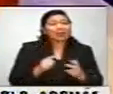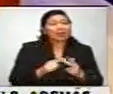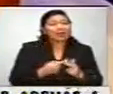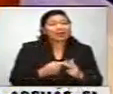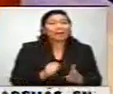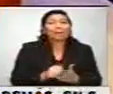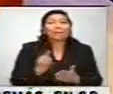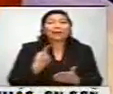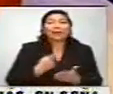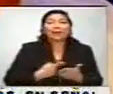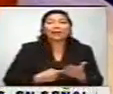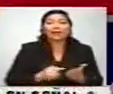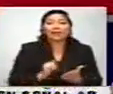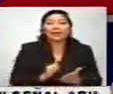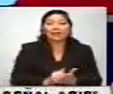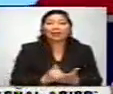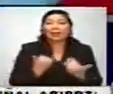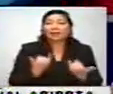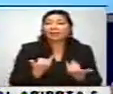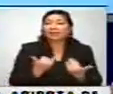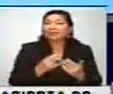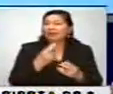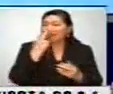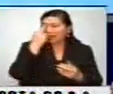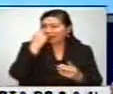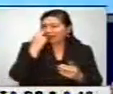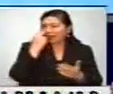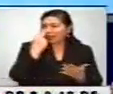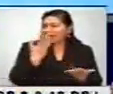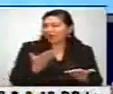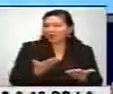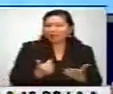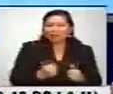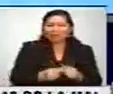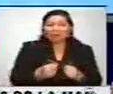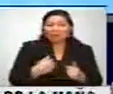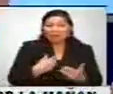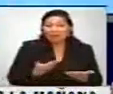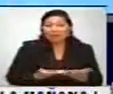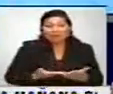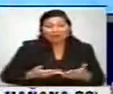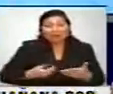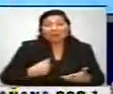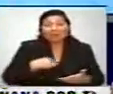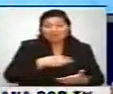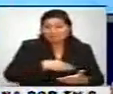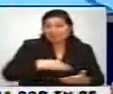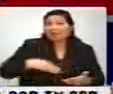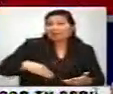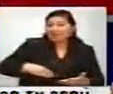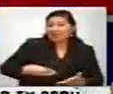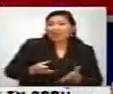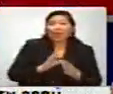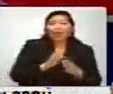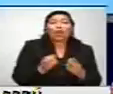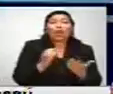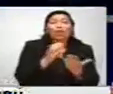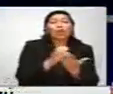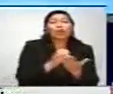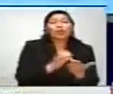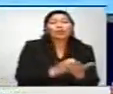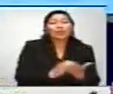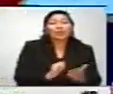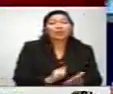iniciales para que... Y esto no es raro cuando hacen esos tipos de enmiendas. A mí me ha pasado cuando he sido ministra, hemos hecho enmiendas a contratos.